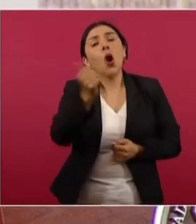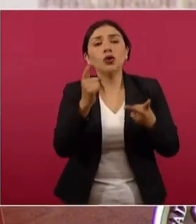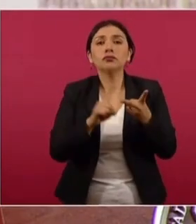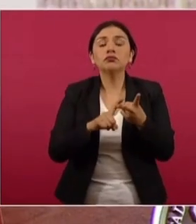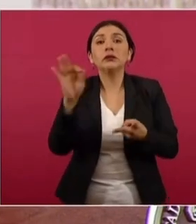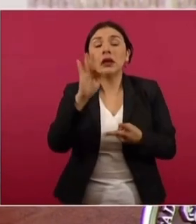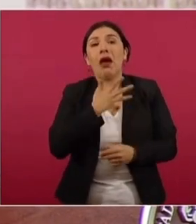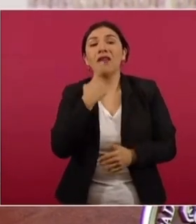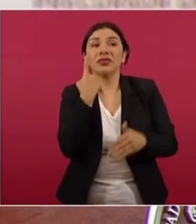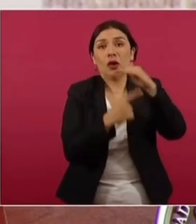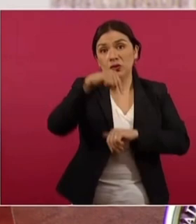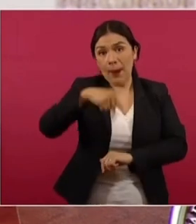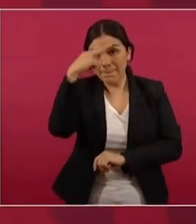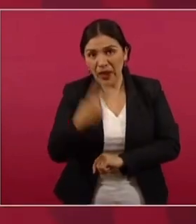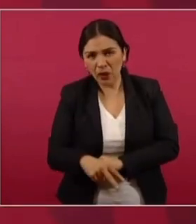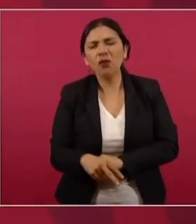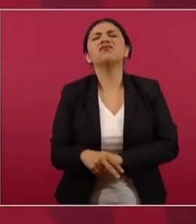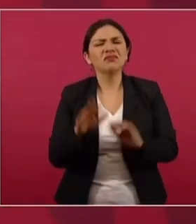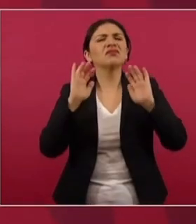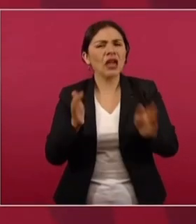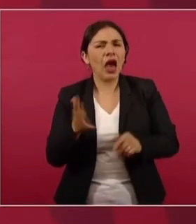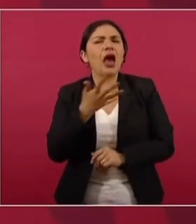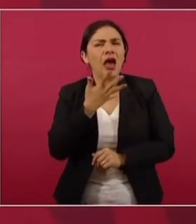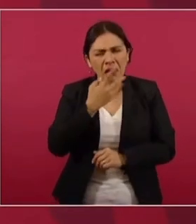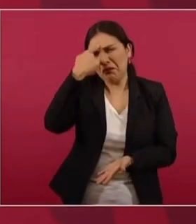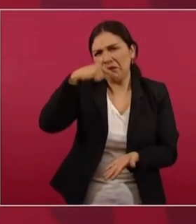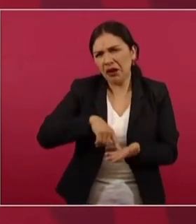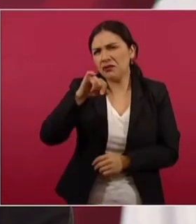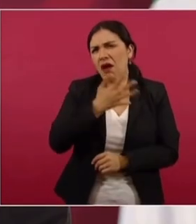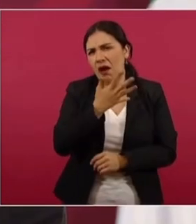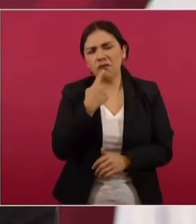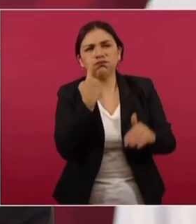a presentar denuncia en México, yo creo que ya hay denuncias.